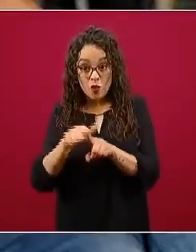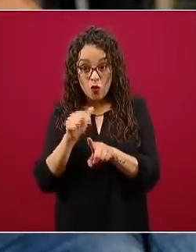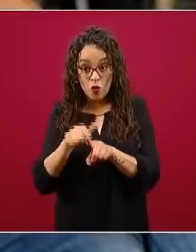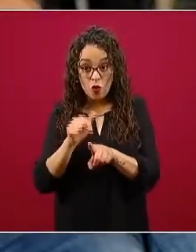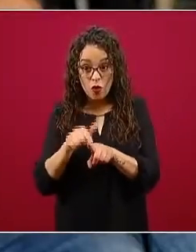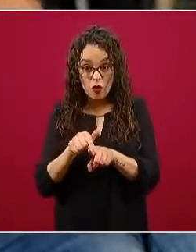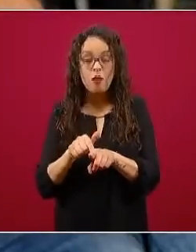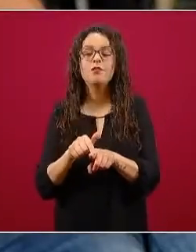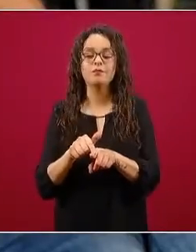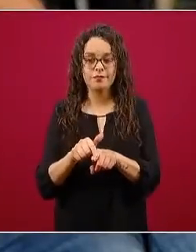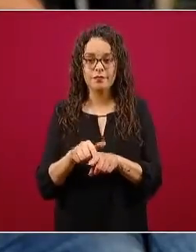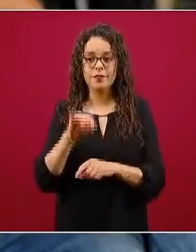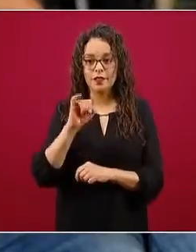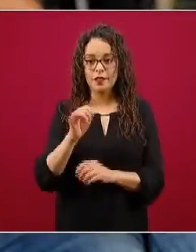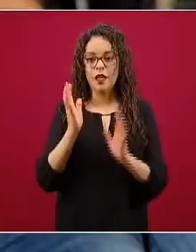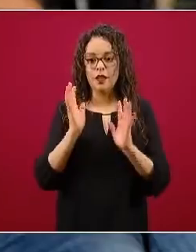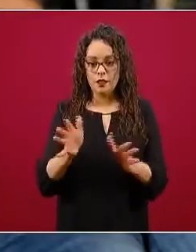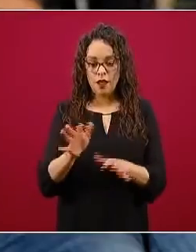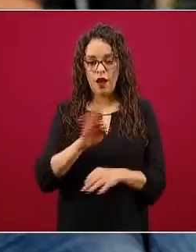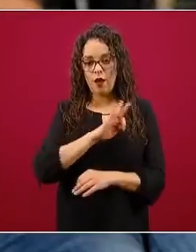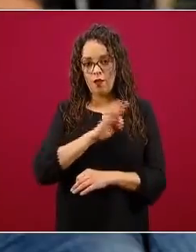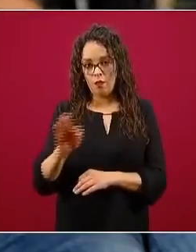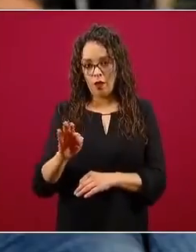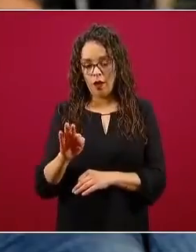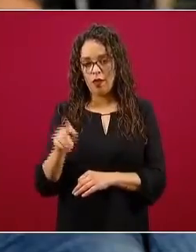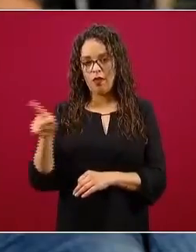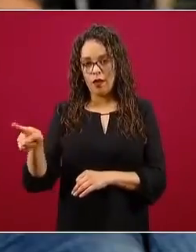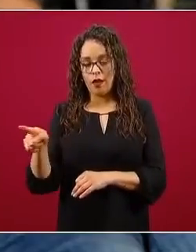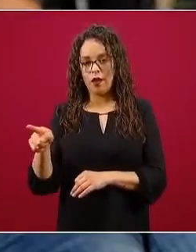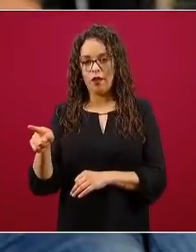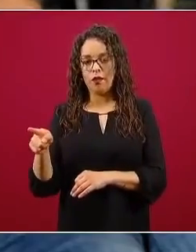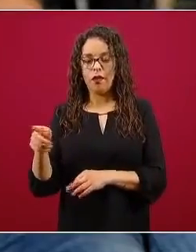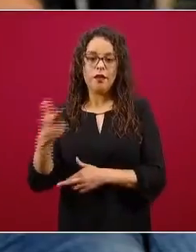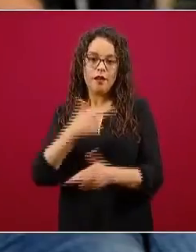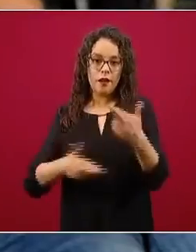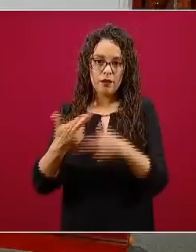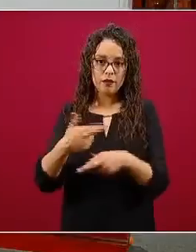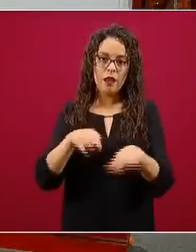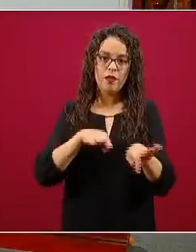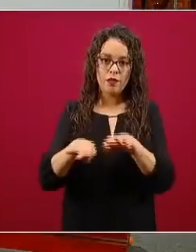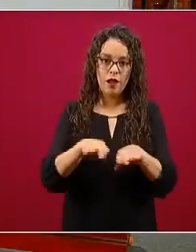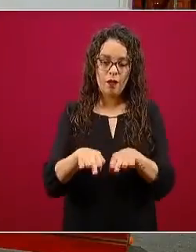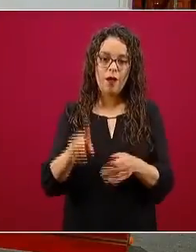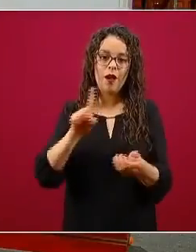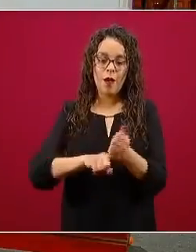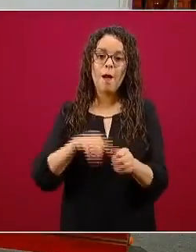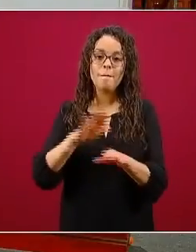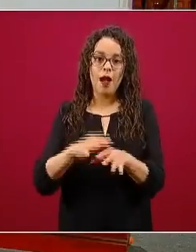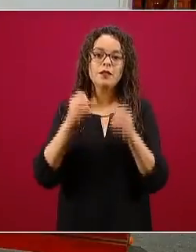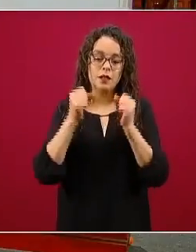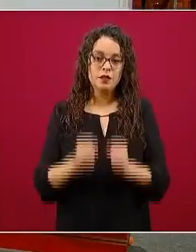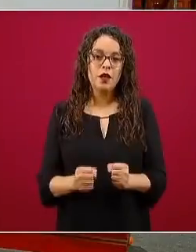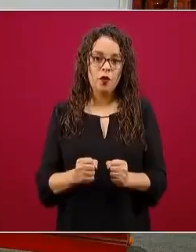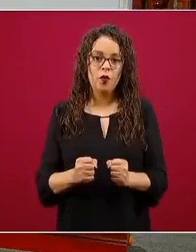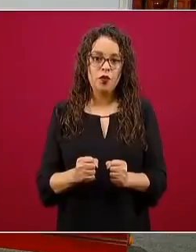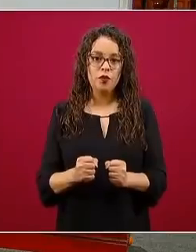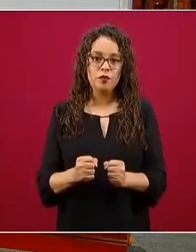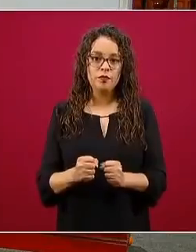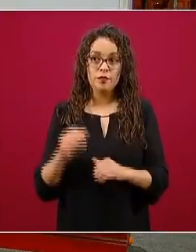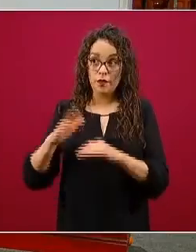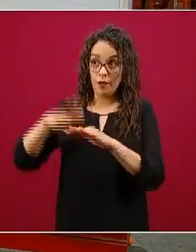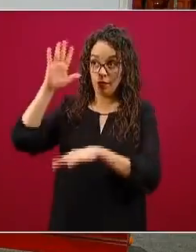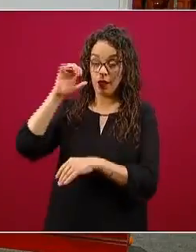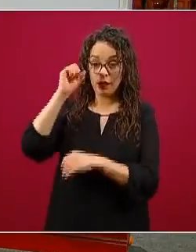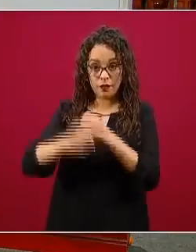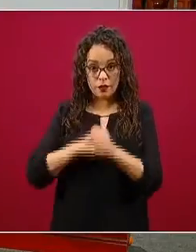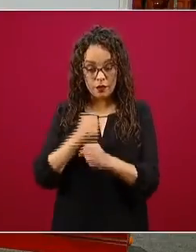cuando ya se sugiere que pueden incorporarse de una manera más segura las personas con estas mayores de 60 años